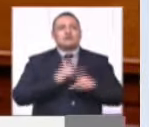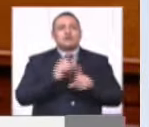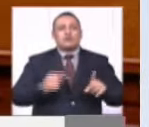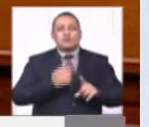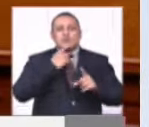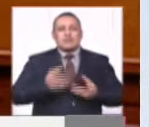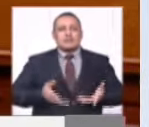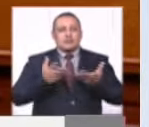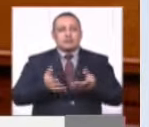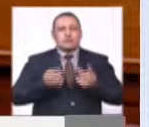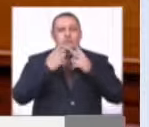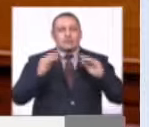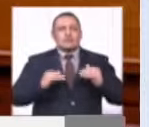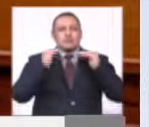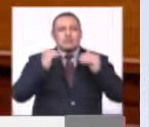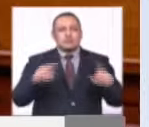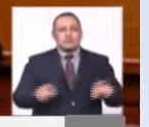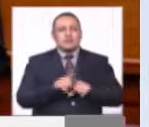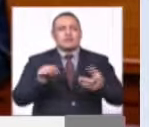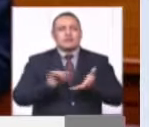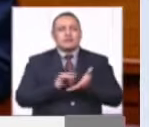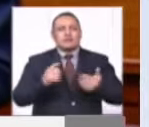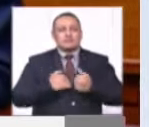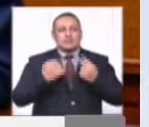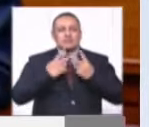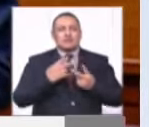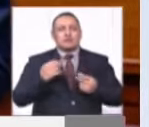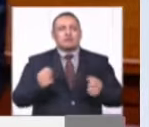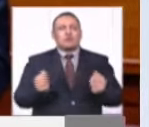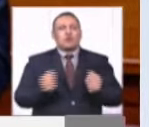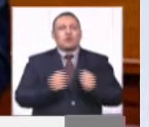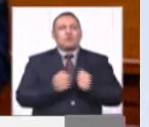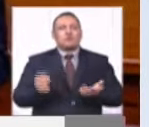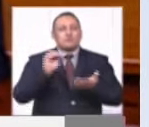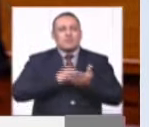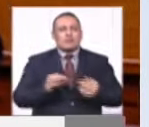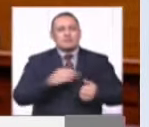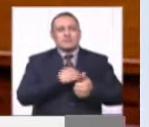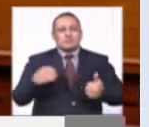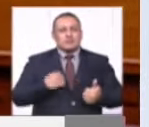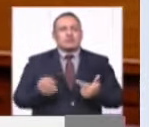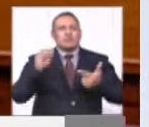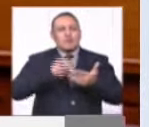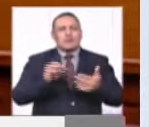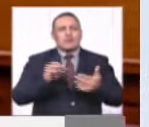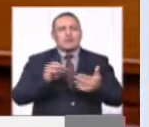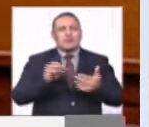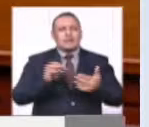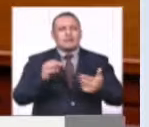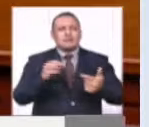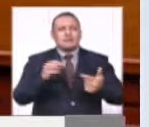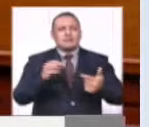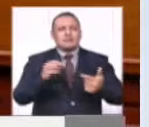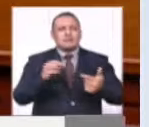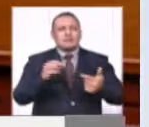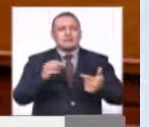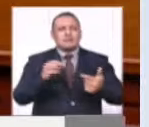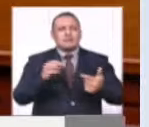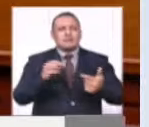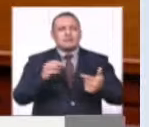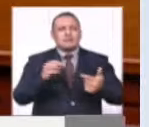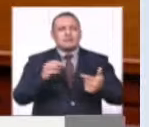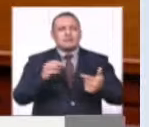Están dando la talla. Lamentablemente viene un ministro, viene otro ministro y no ha, digamos, solucionado los problemas.